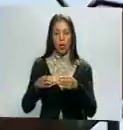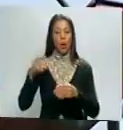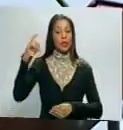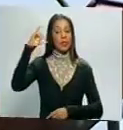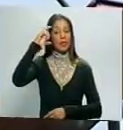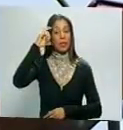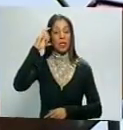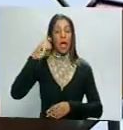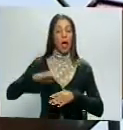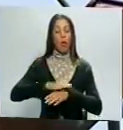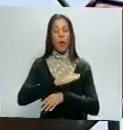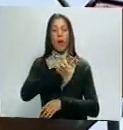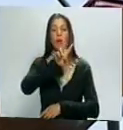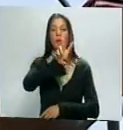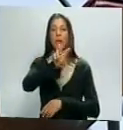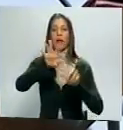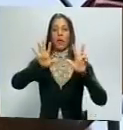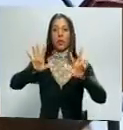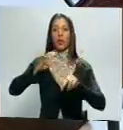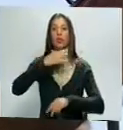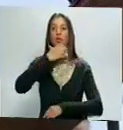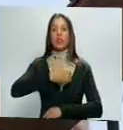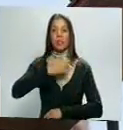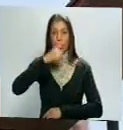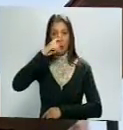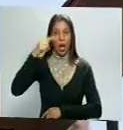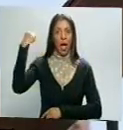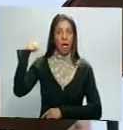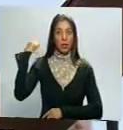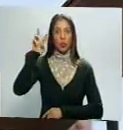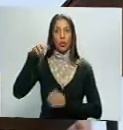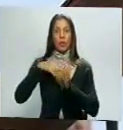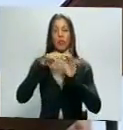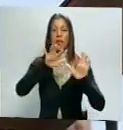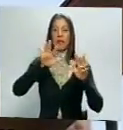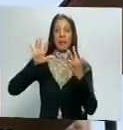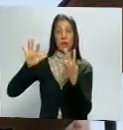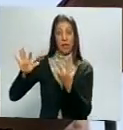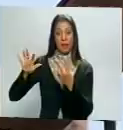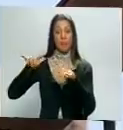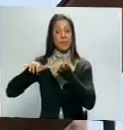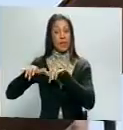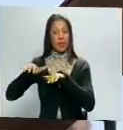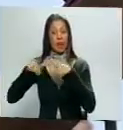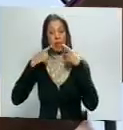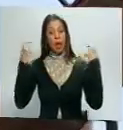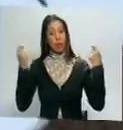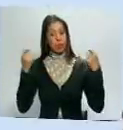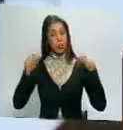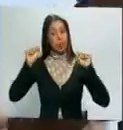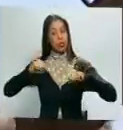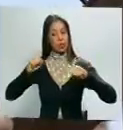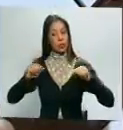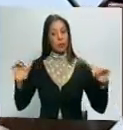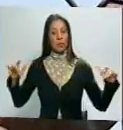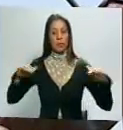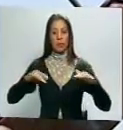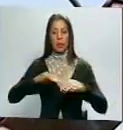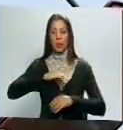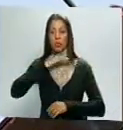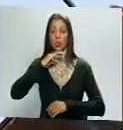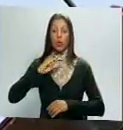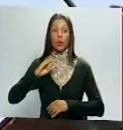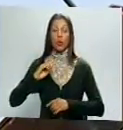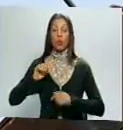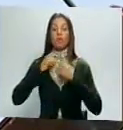jueves 28 de diciembre de 2017. Previo anuncio del secretario de la existencia del quórum reglamentario, el primer vicepresidente